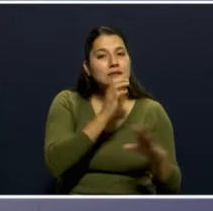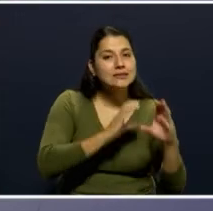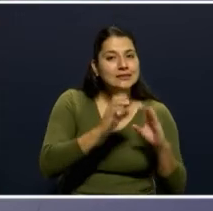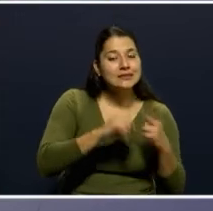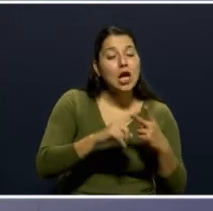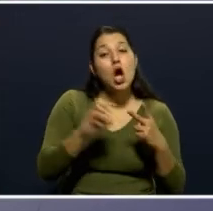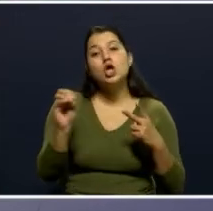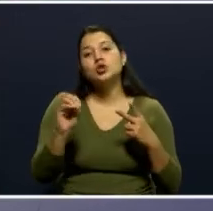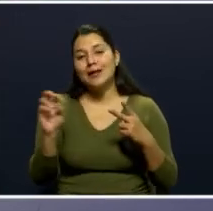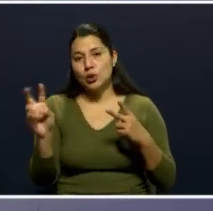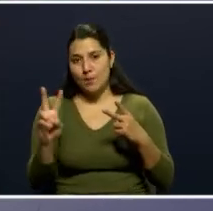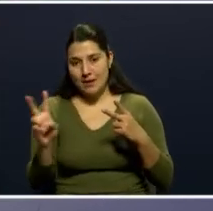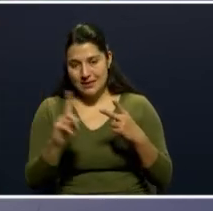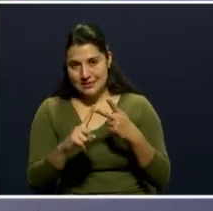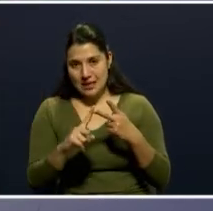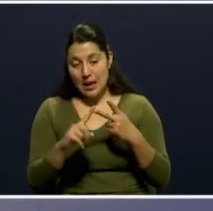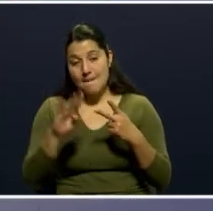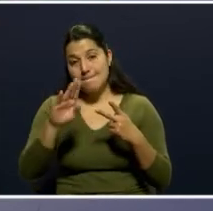Osvaldo Vega,